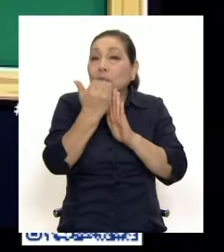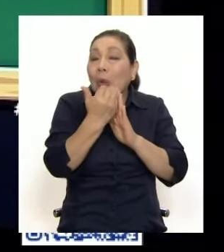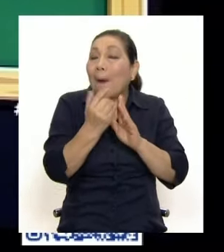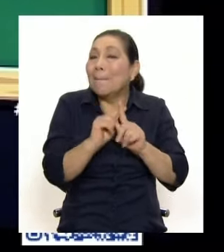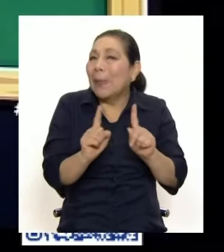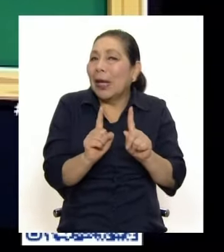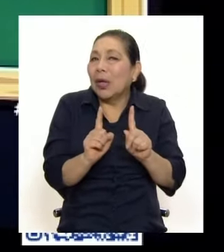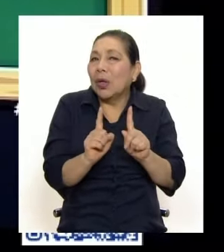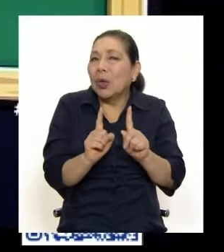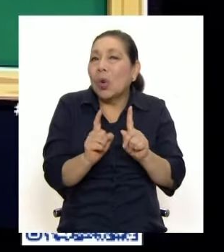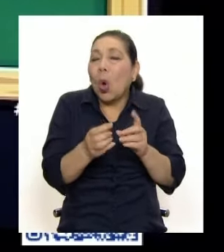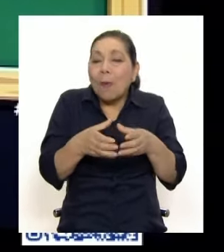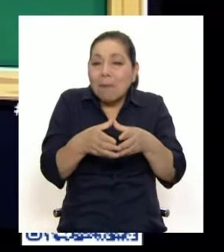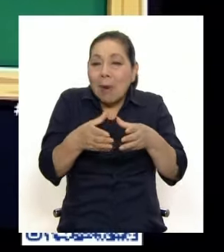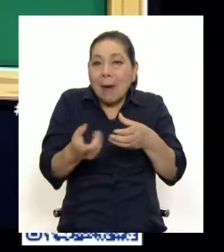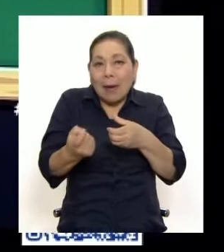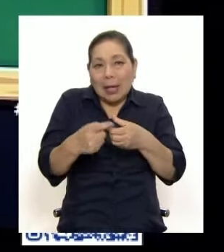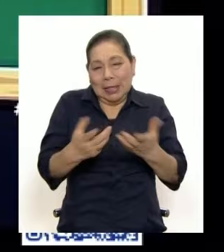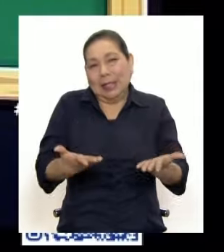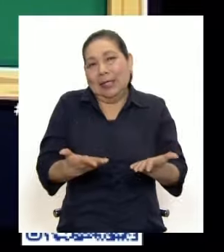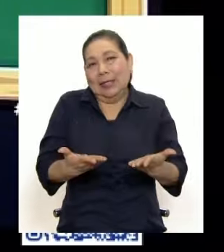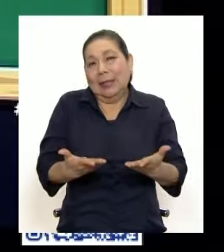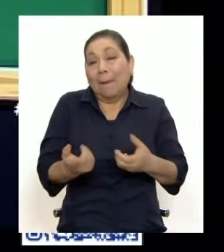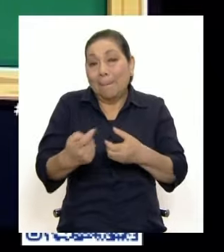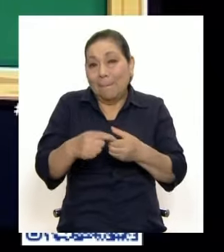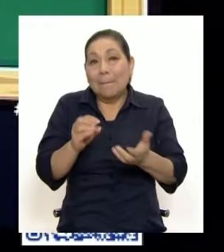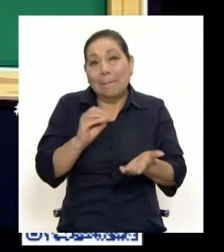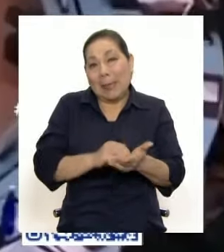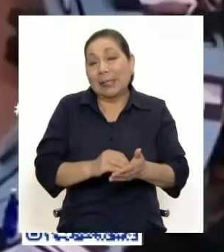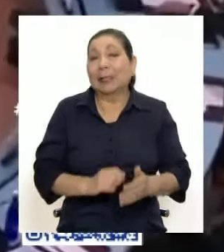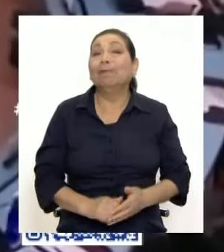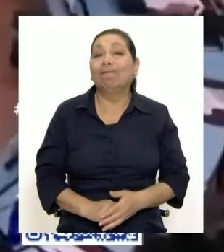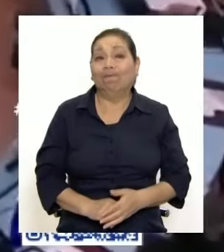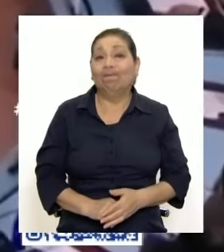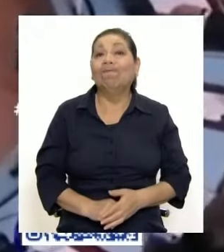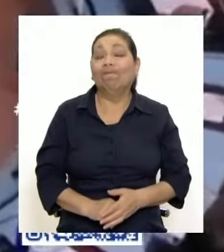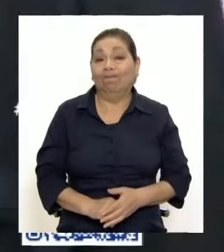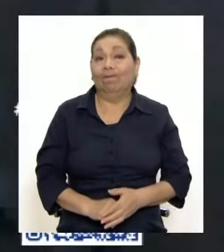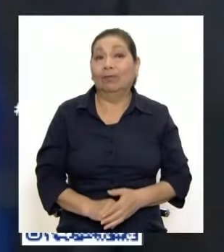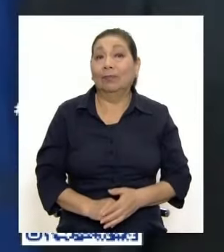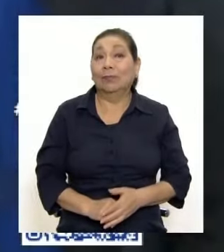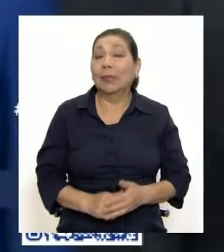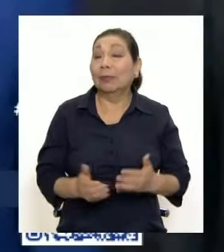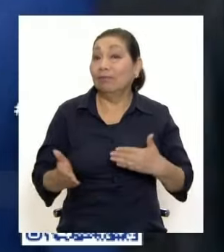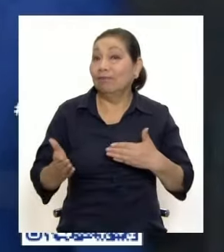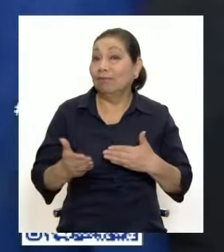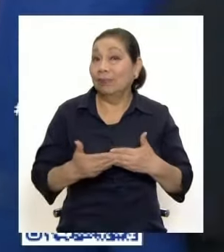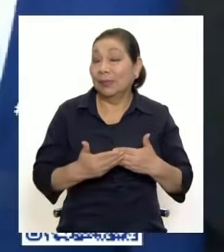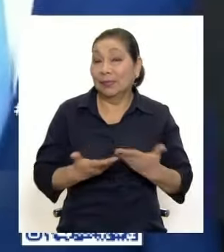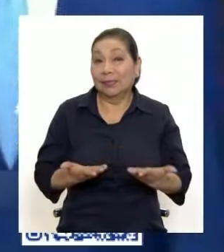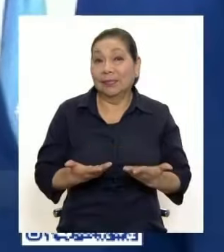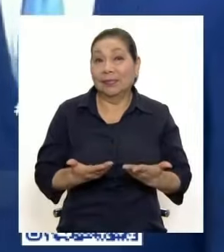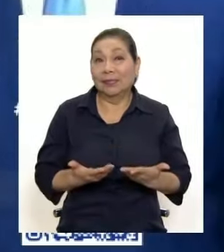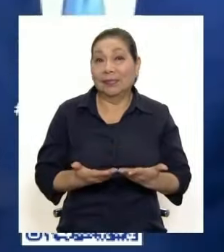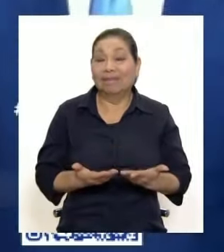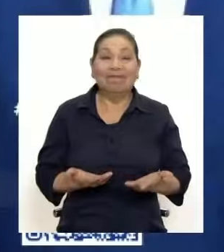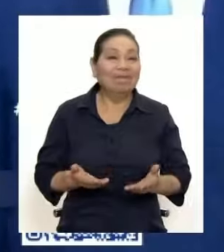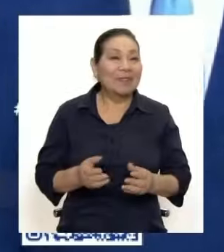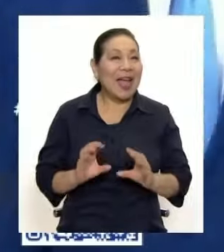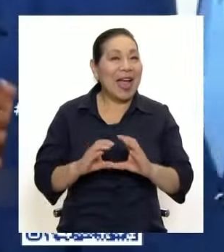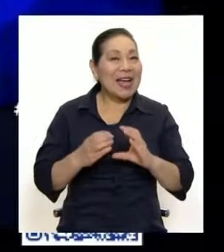pero no su posición en términos de miembros de esta manera cerramos nuestro segmento la